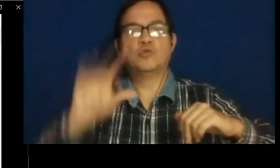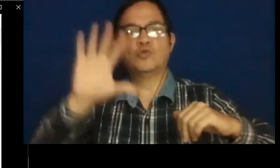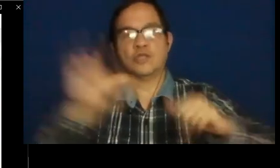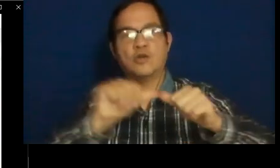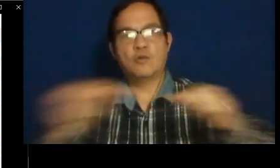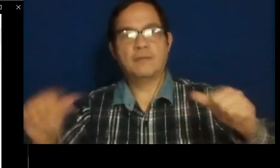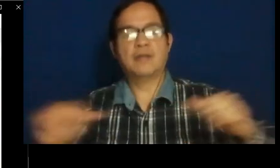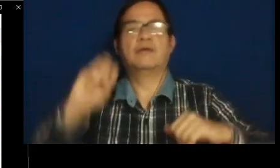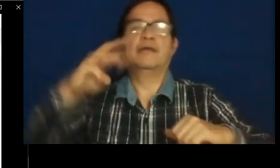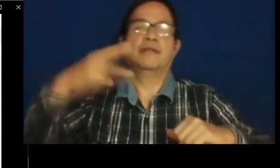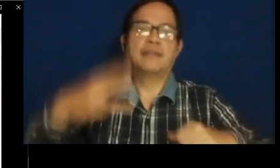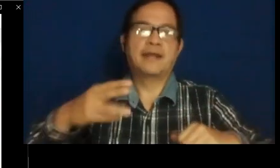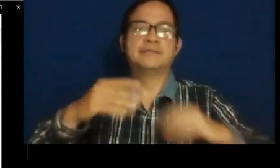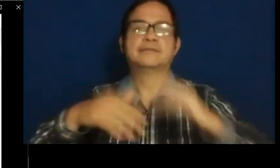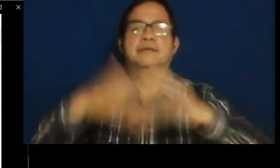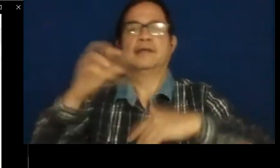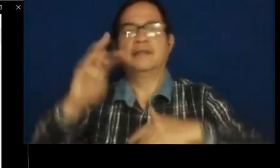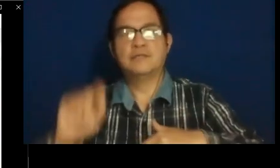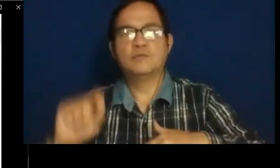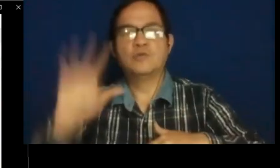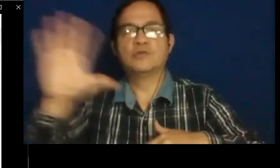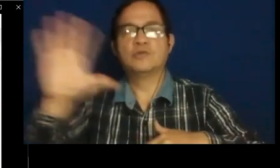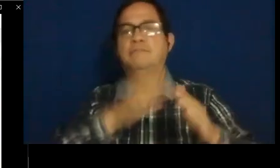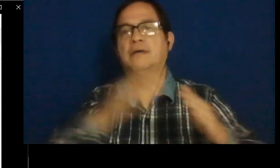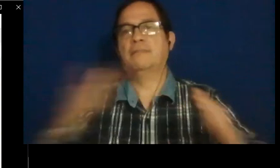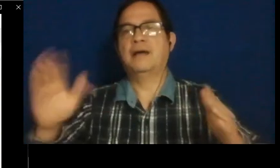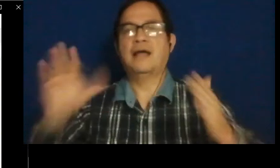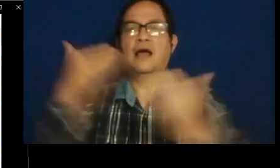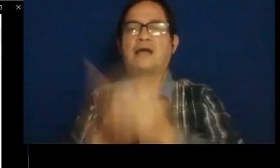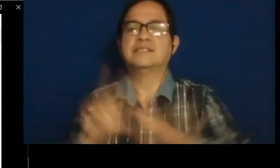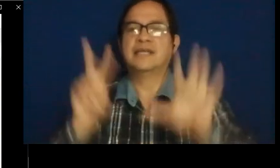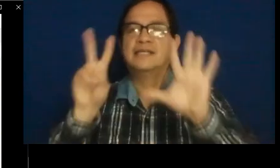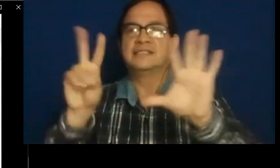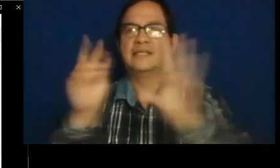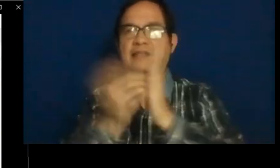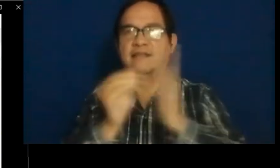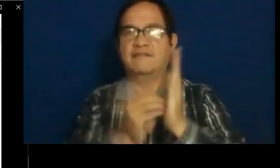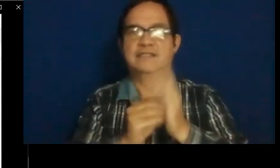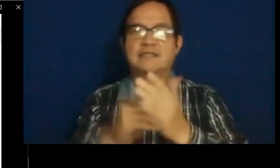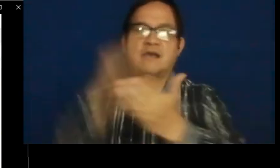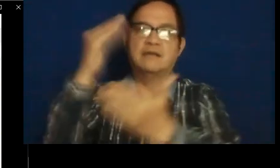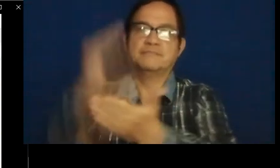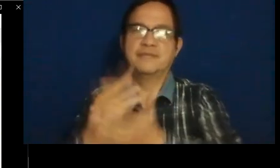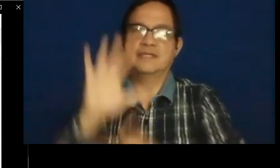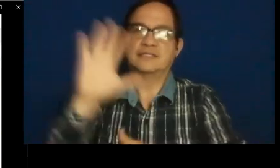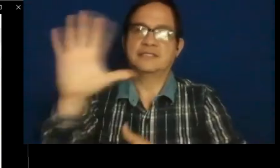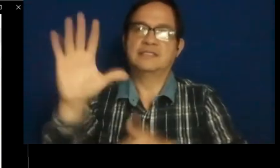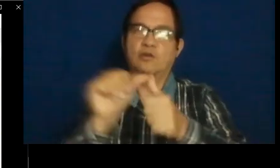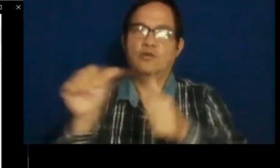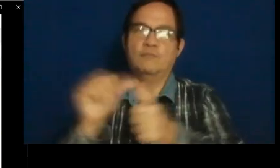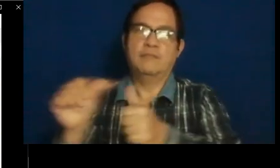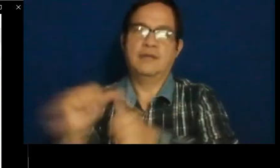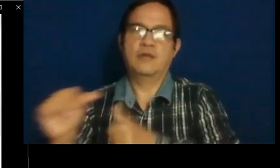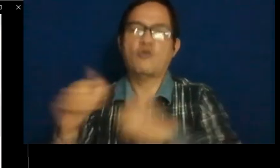3, y así sucesivamente vamos a hacer 7 lanzamientos hasta llegar al último valor, que es una distancia de 5 metros. Entonces, ¿cómo lo vamos a hacer?